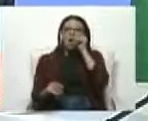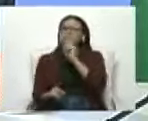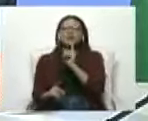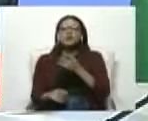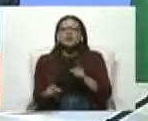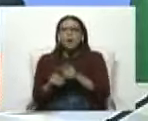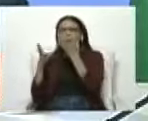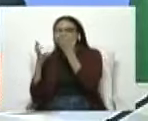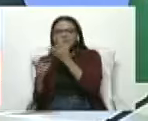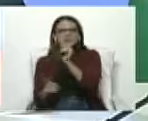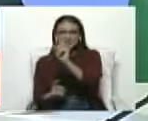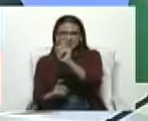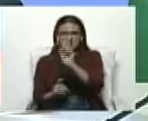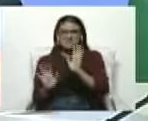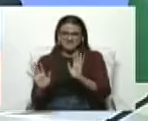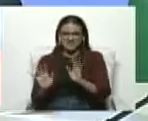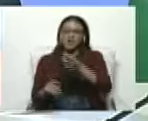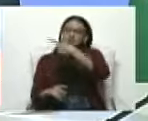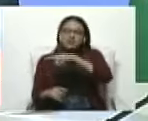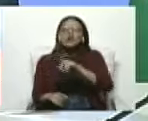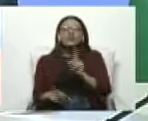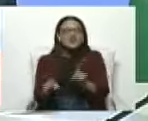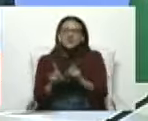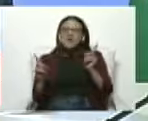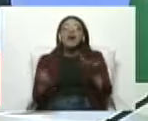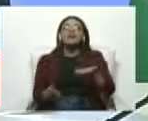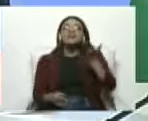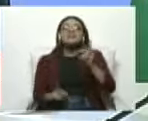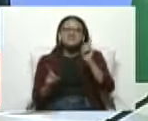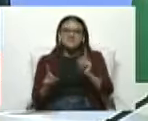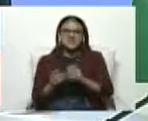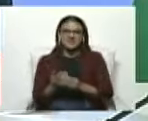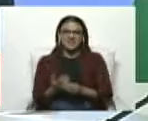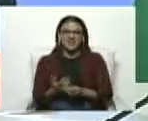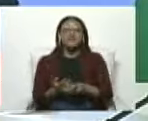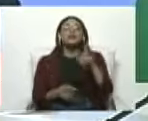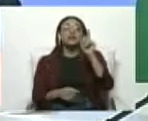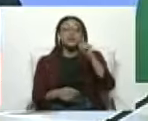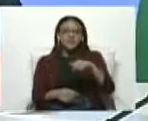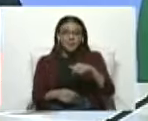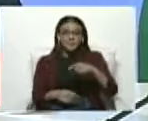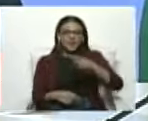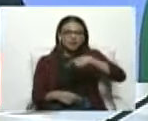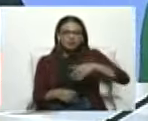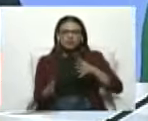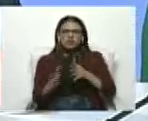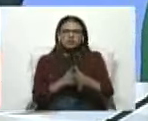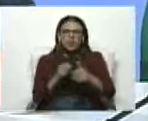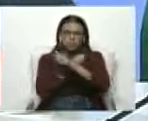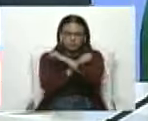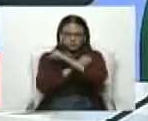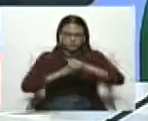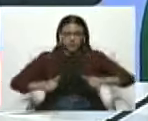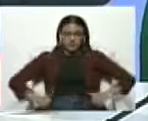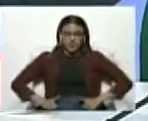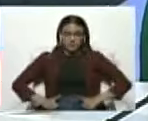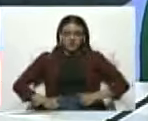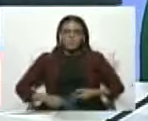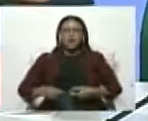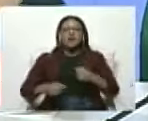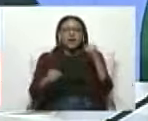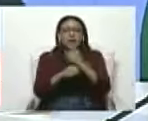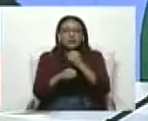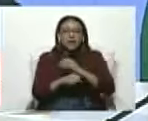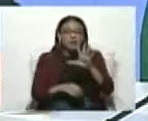Luego están los compañeros, la fuerza de la soberanía, combatientes por la paz, otra fuerza que está